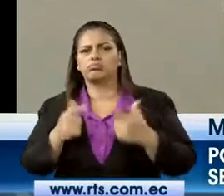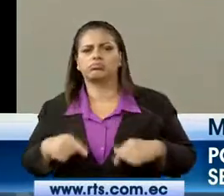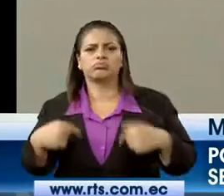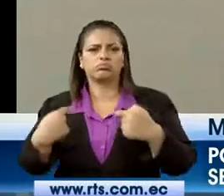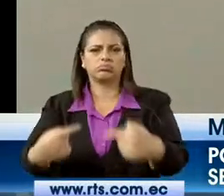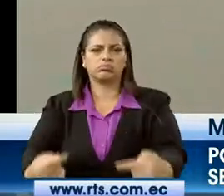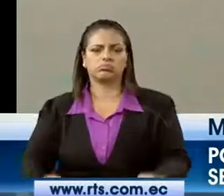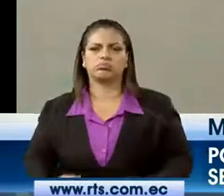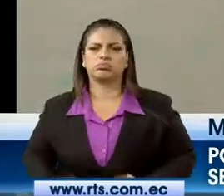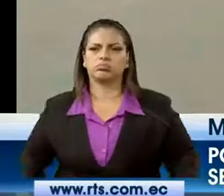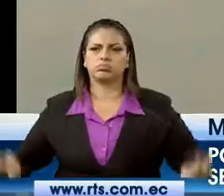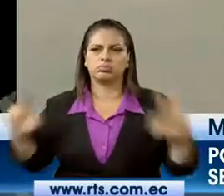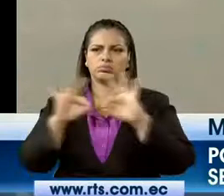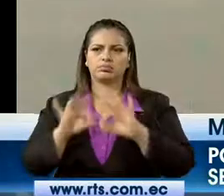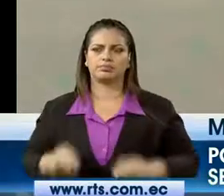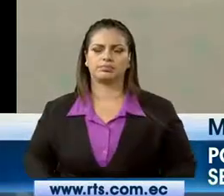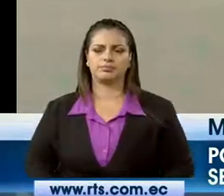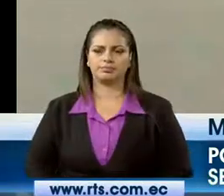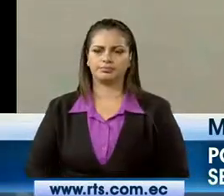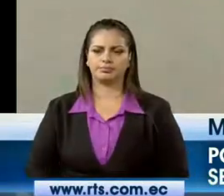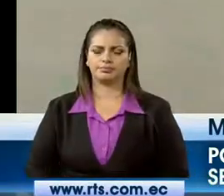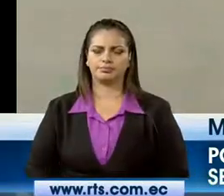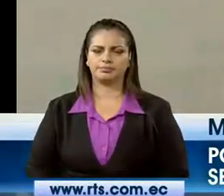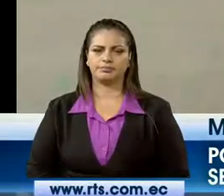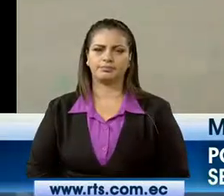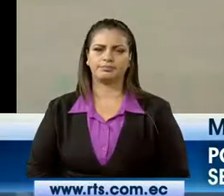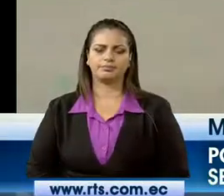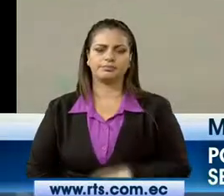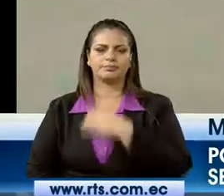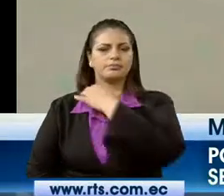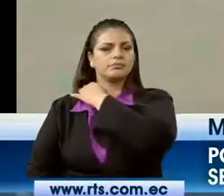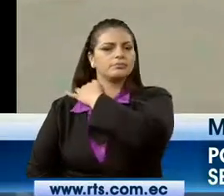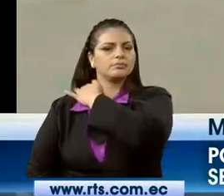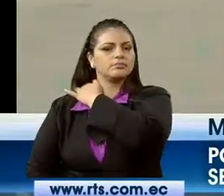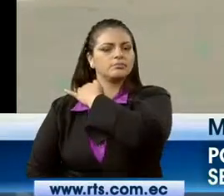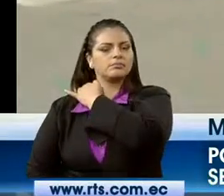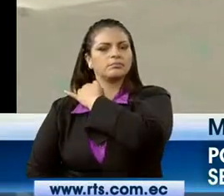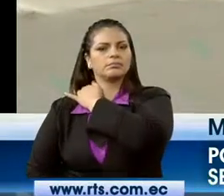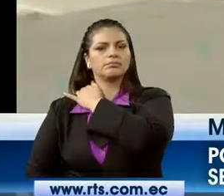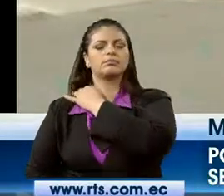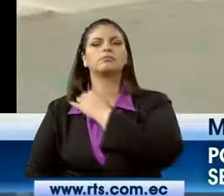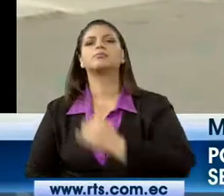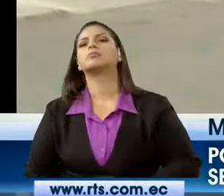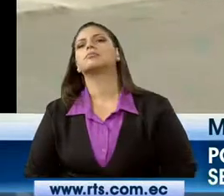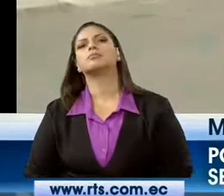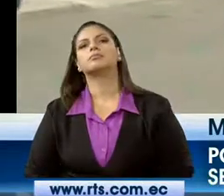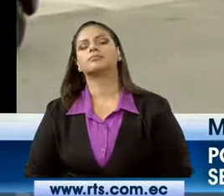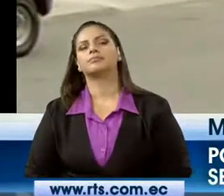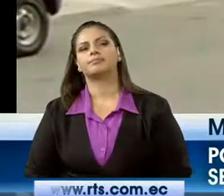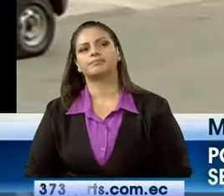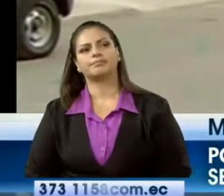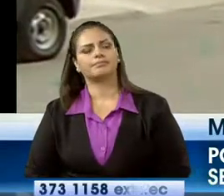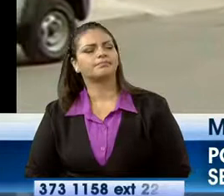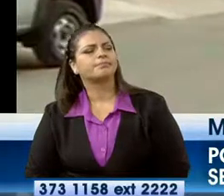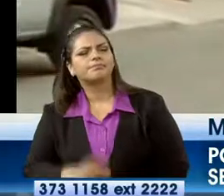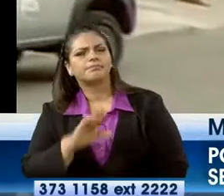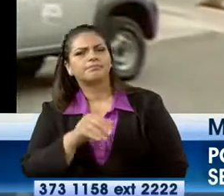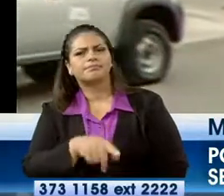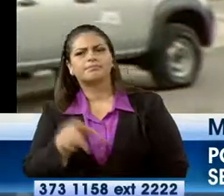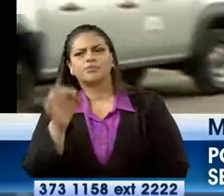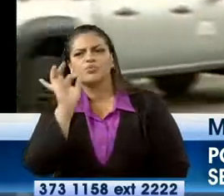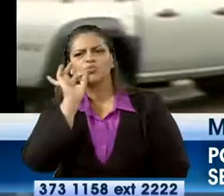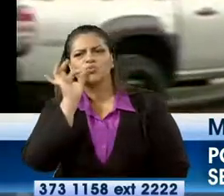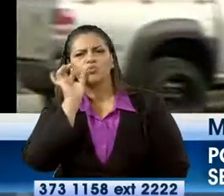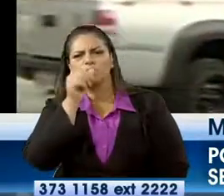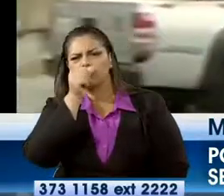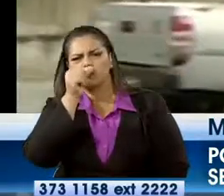esto, los que están, los que hacen eso, las personas que usted nos dice, los consumidores, mayores de edad, menores de edad. De